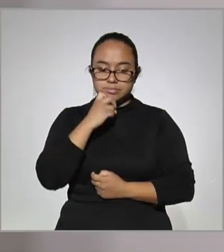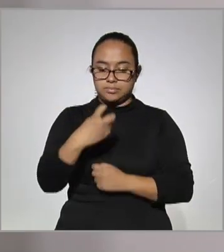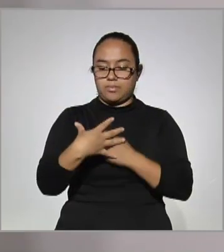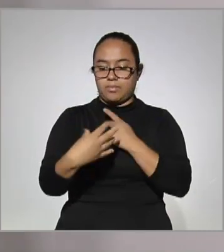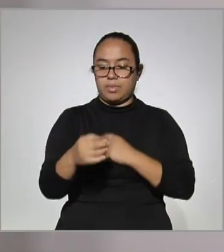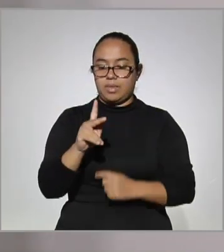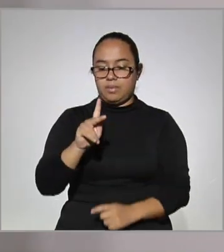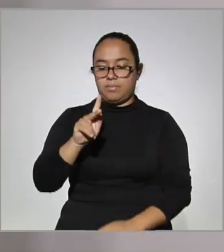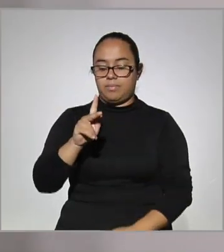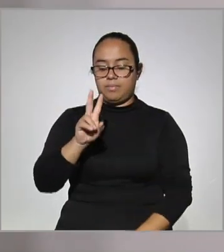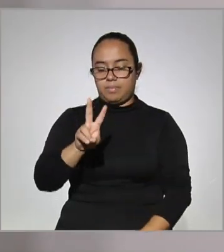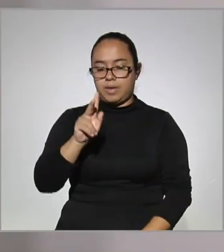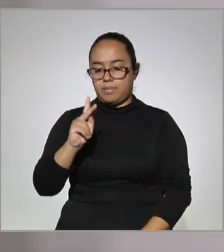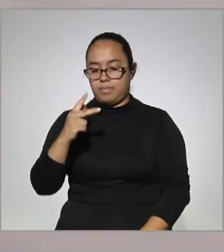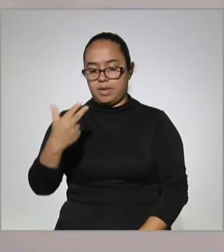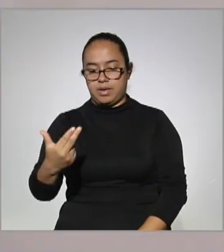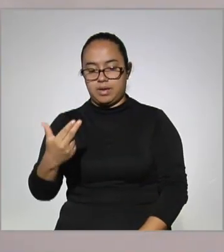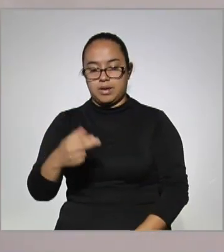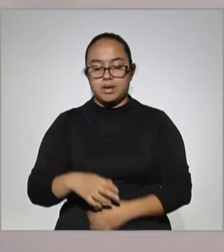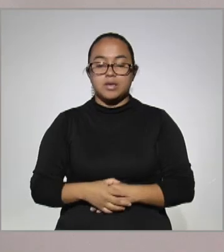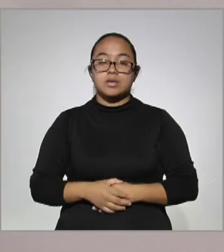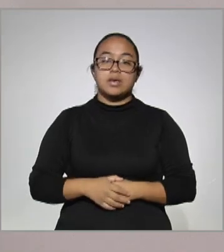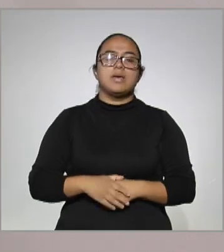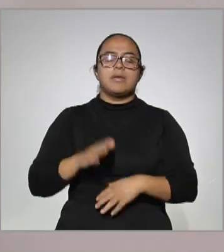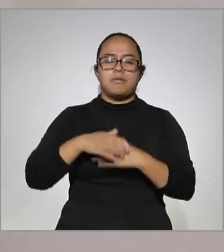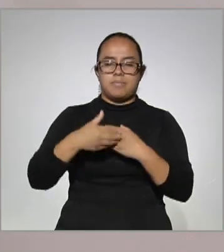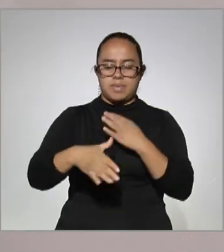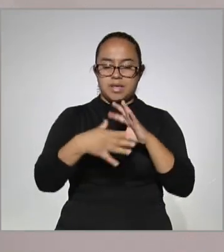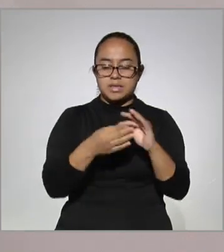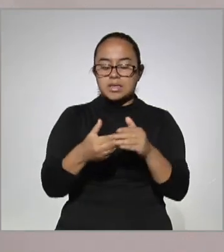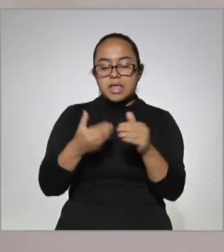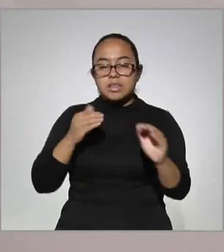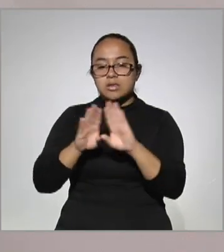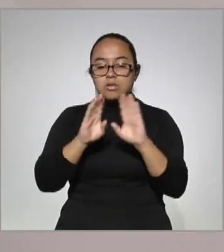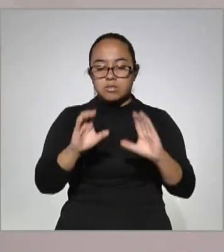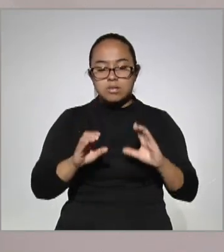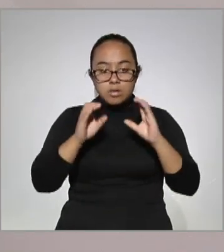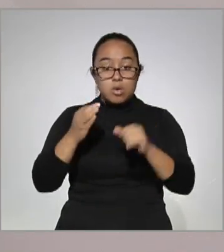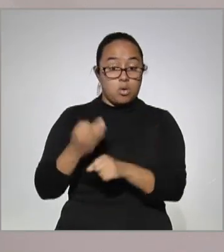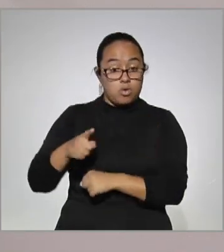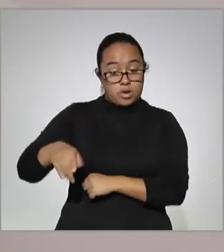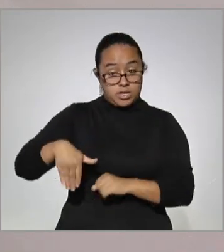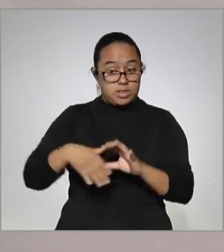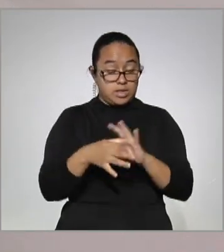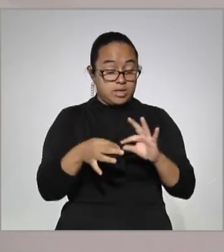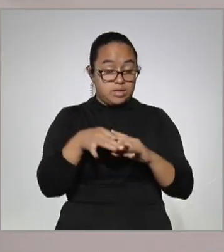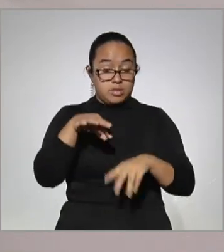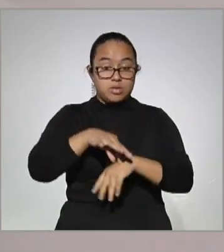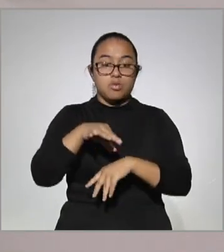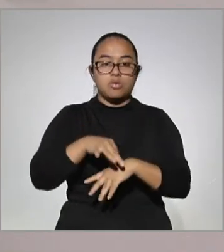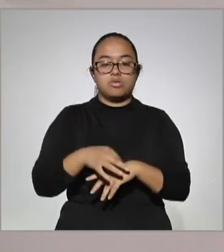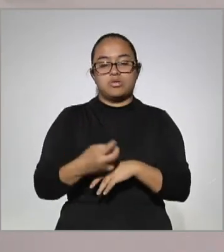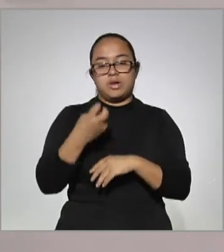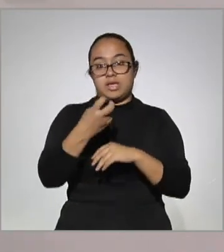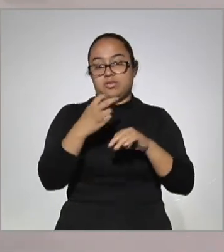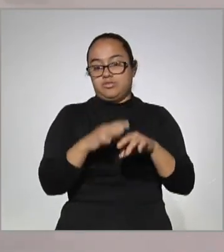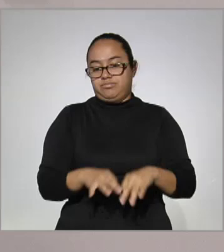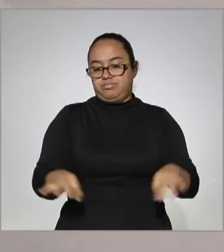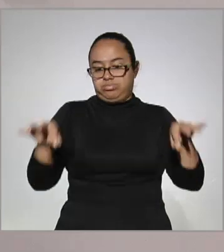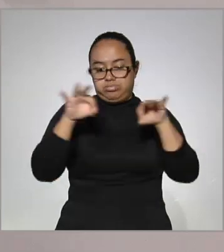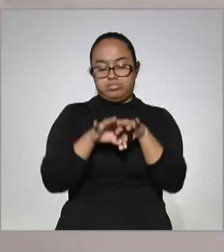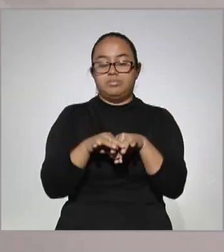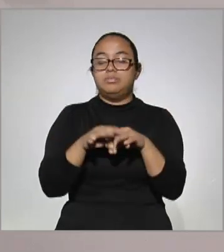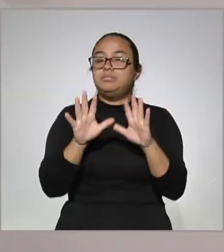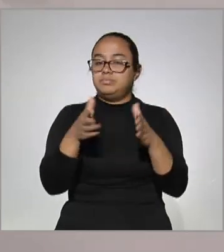de papiloma. Esto es muy importante porque al rato que hablemos de prevención aquí lo que acaba de comentar el doctor, es un factor clave.